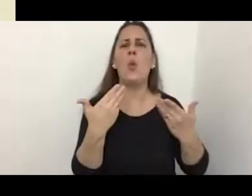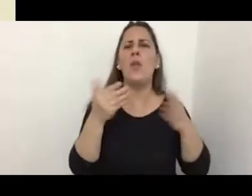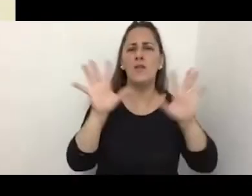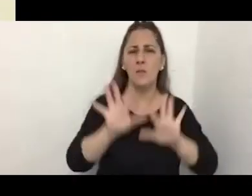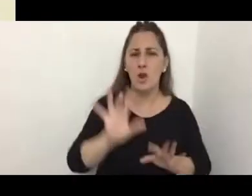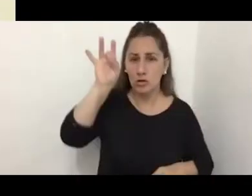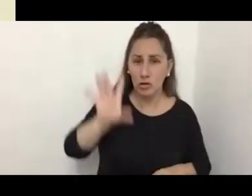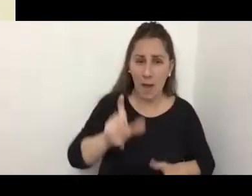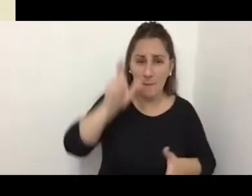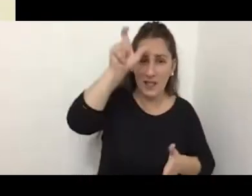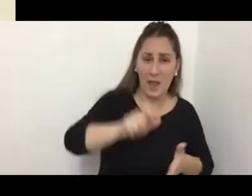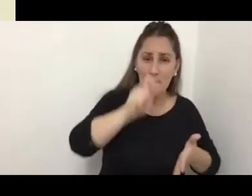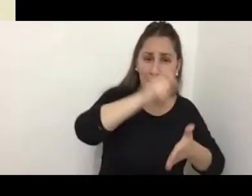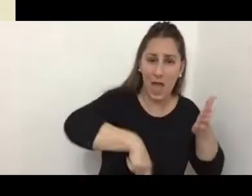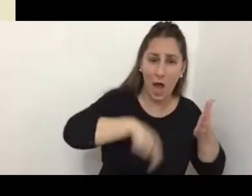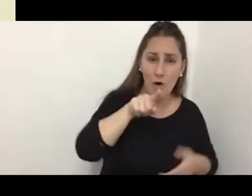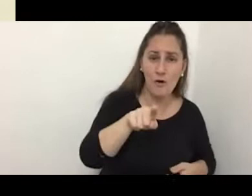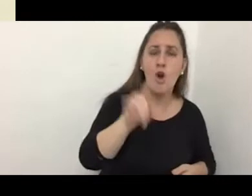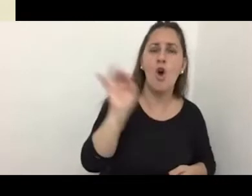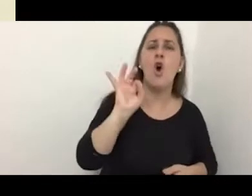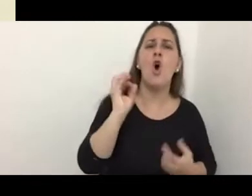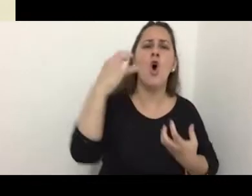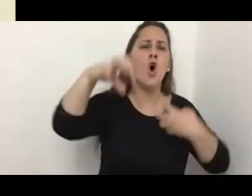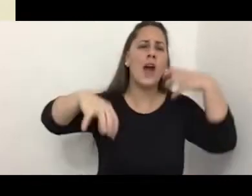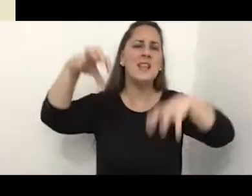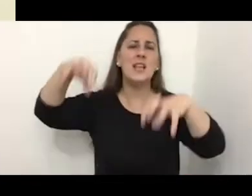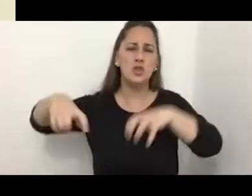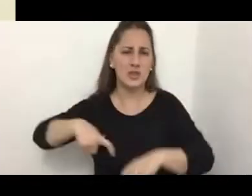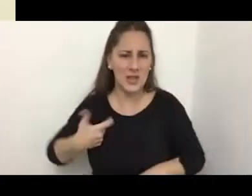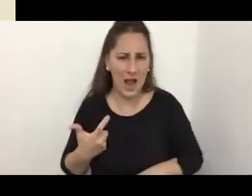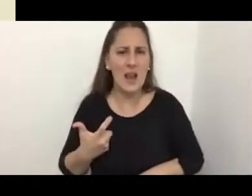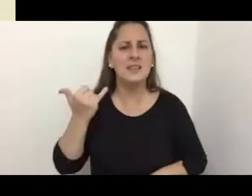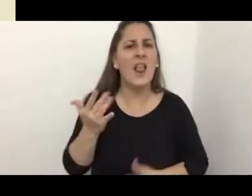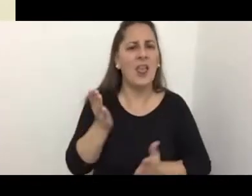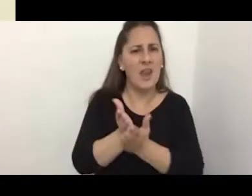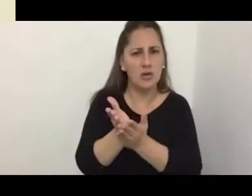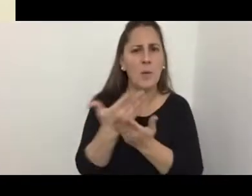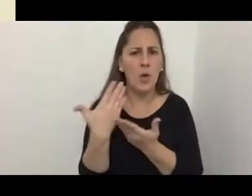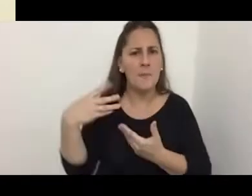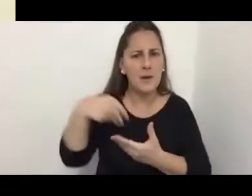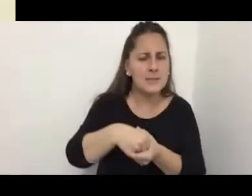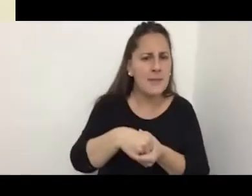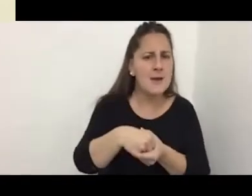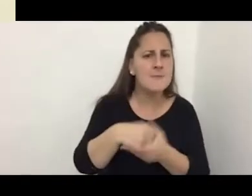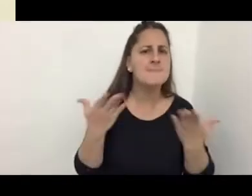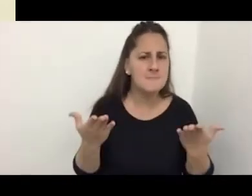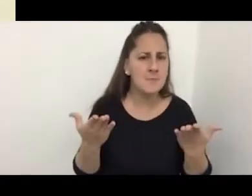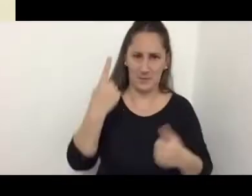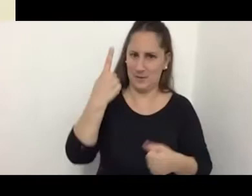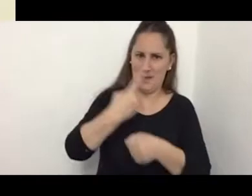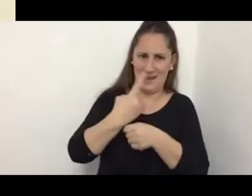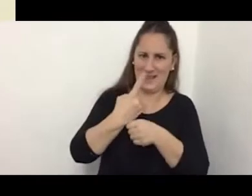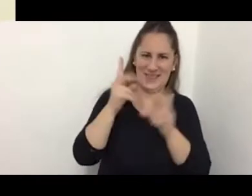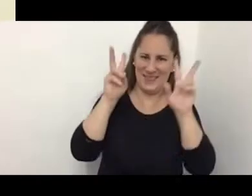empleador? ¿O las organizaciones sindicales tienen derecho a participar? Ya ahí tenemos el primer tema. No,